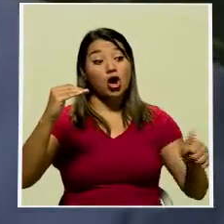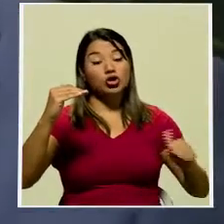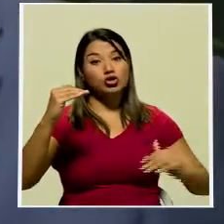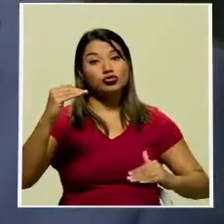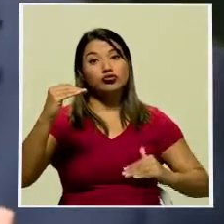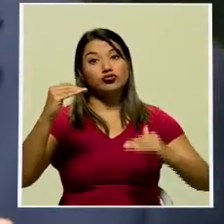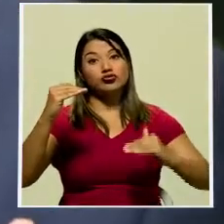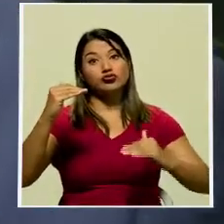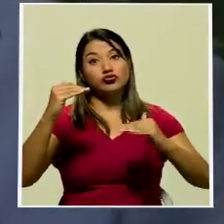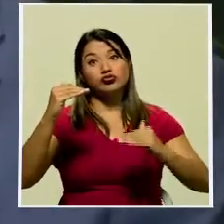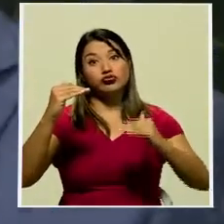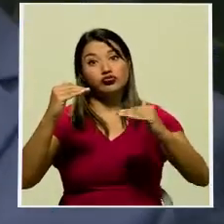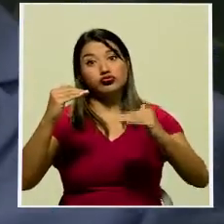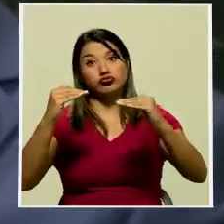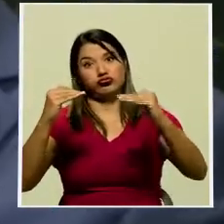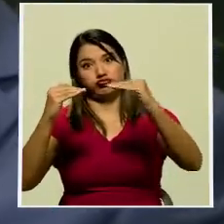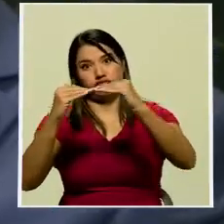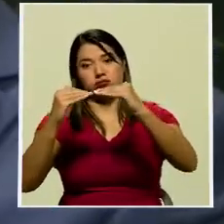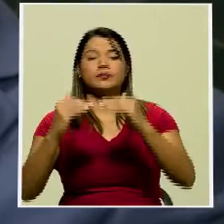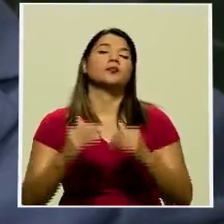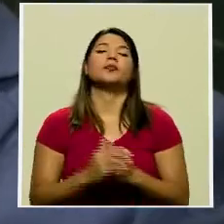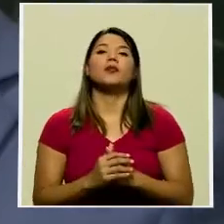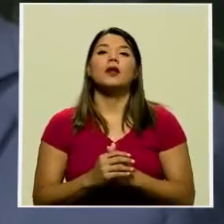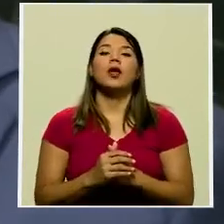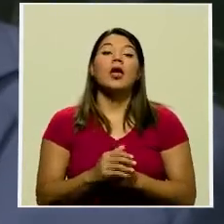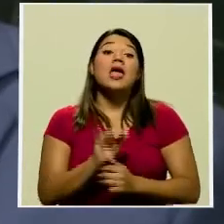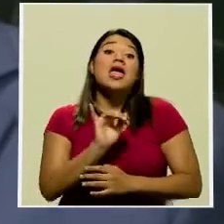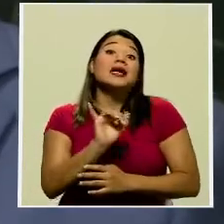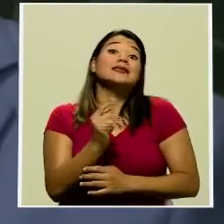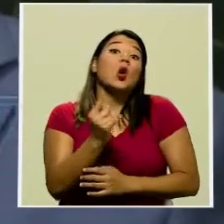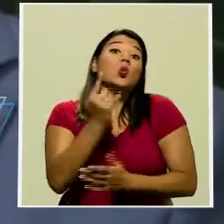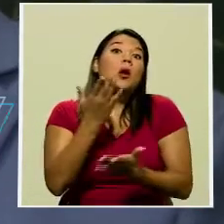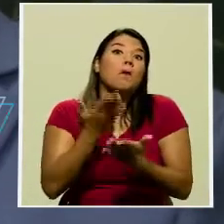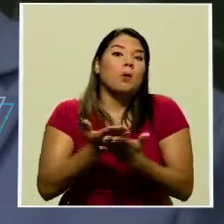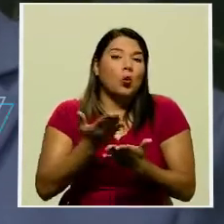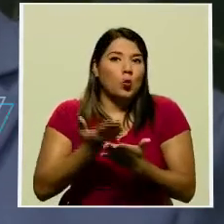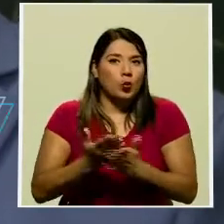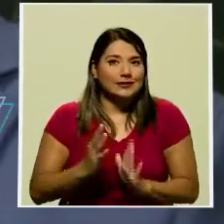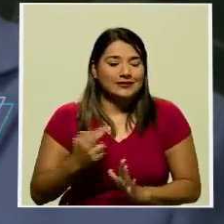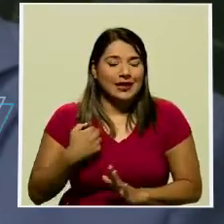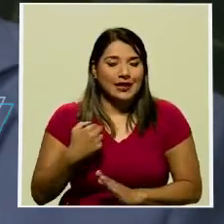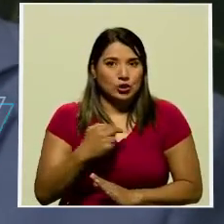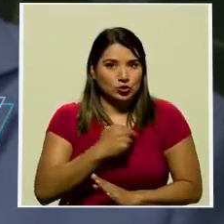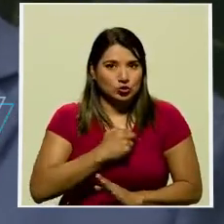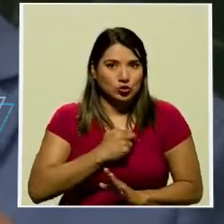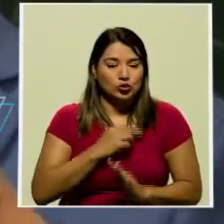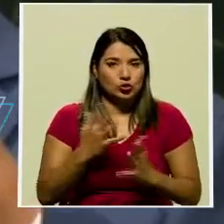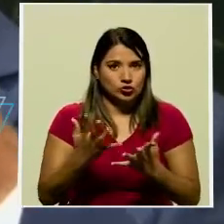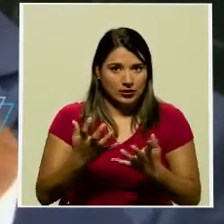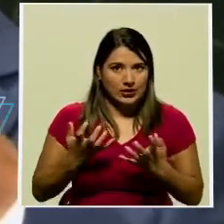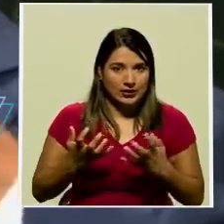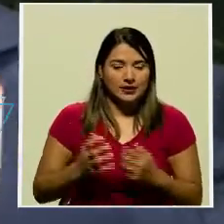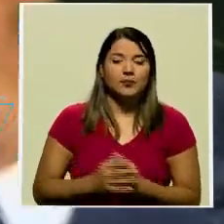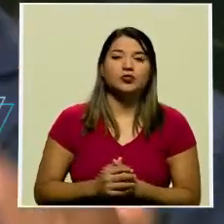Entonces, una posibilidad en la que estamos trabajando es en la de que lo que se